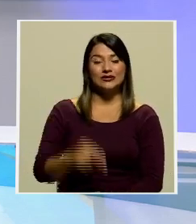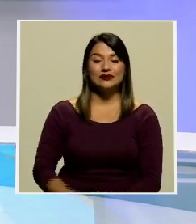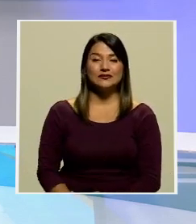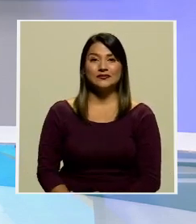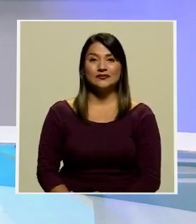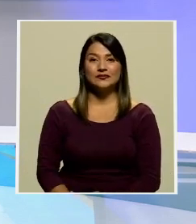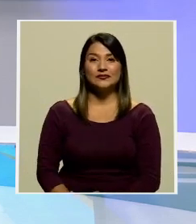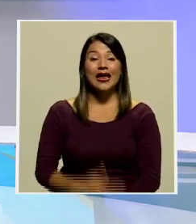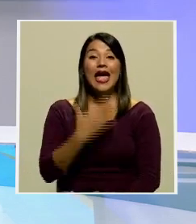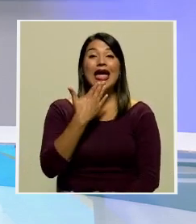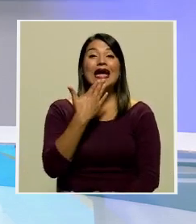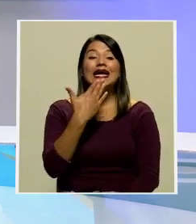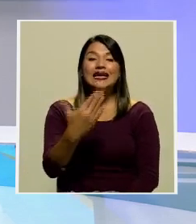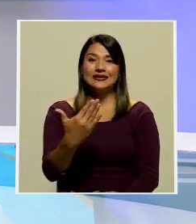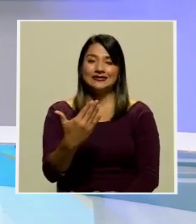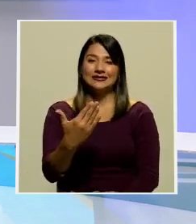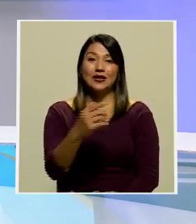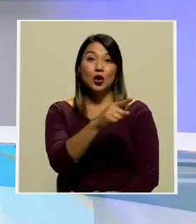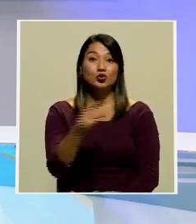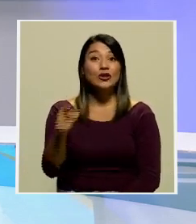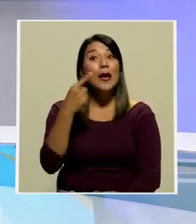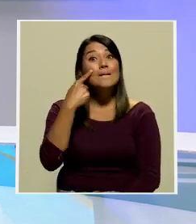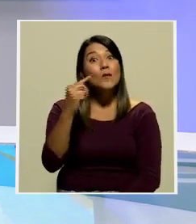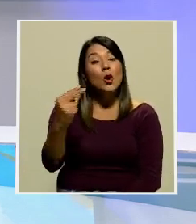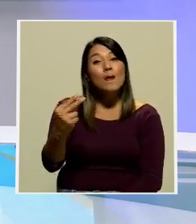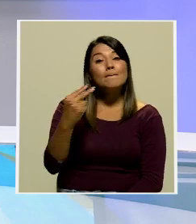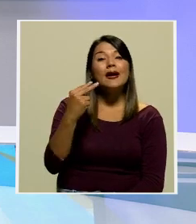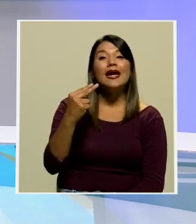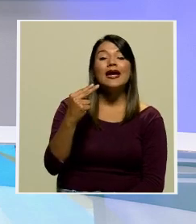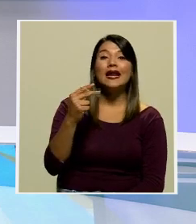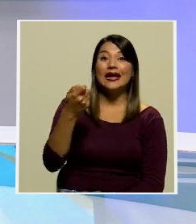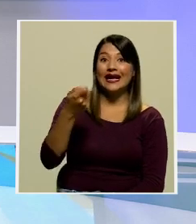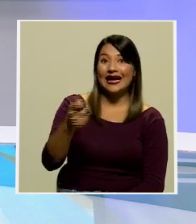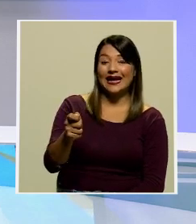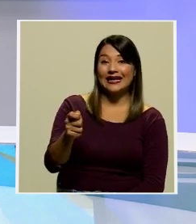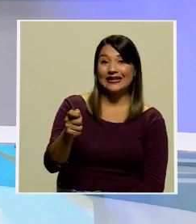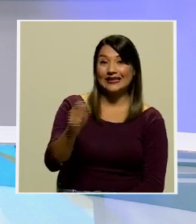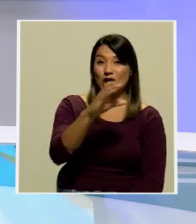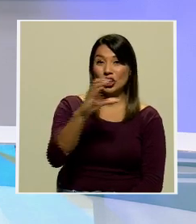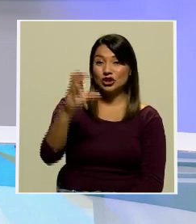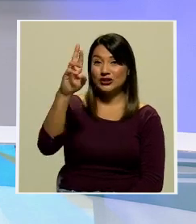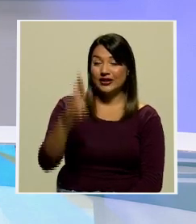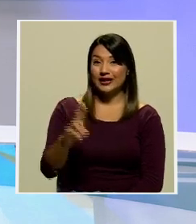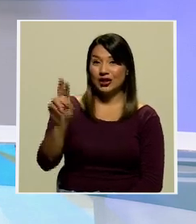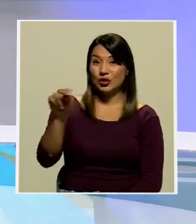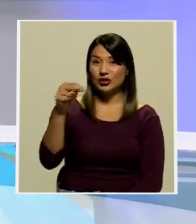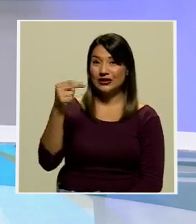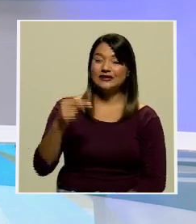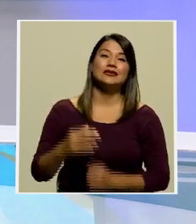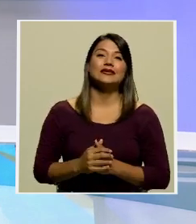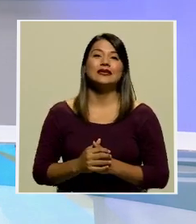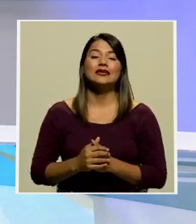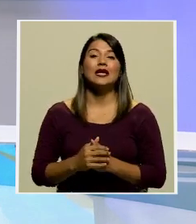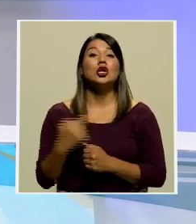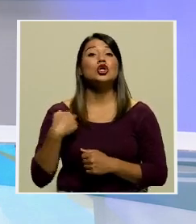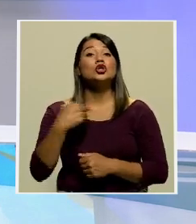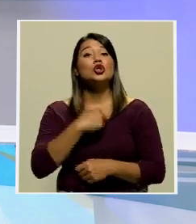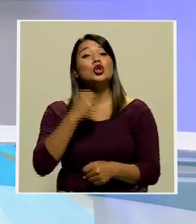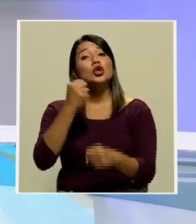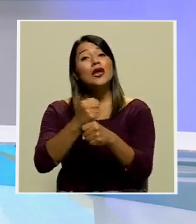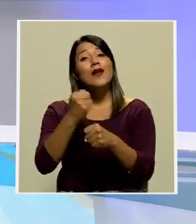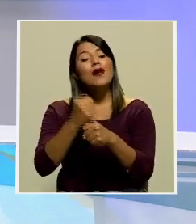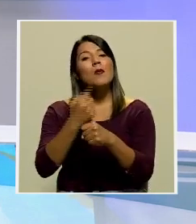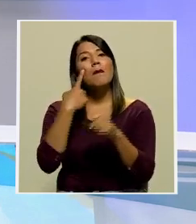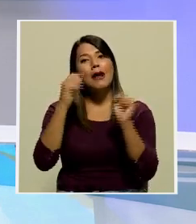Noticias. Gracias por informarse con la señal de Costa Rica Noticias. Trabajamos para